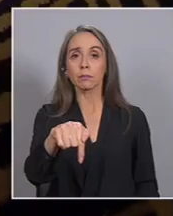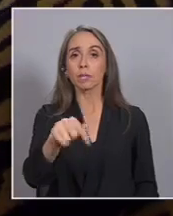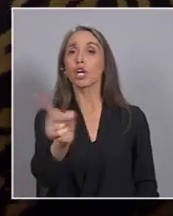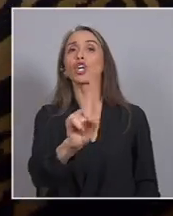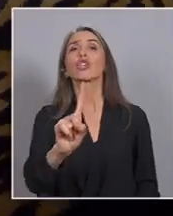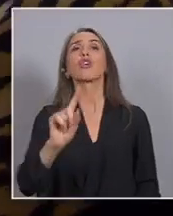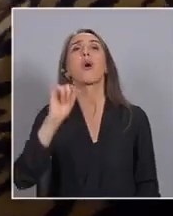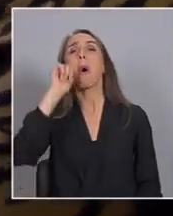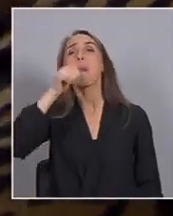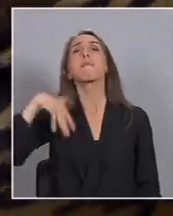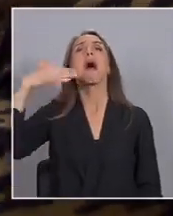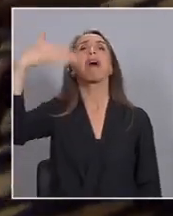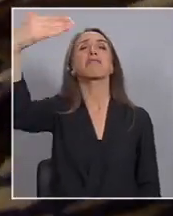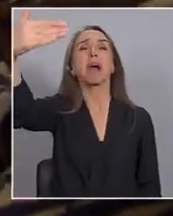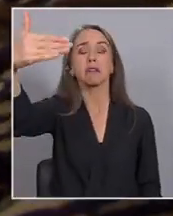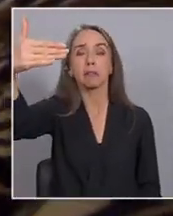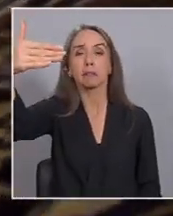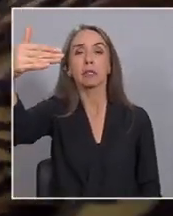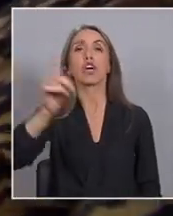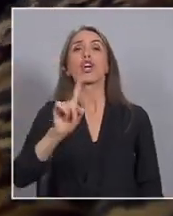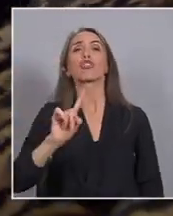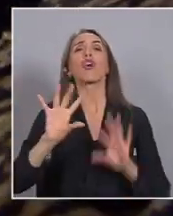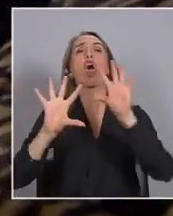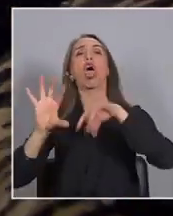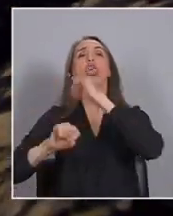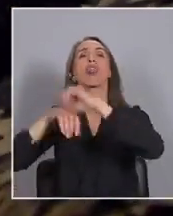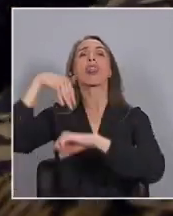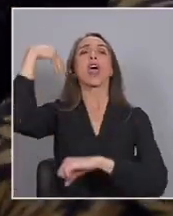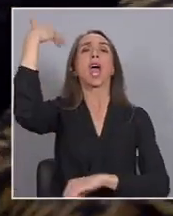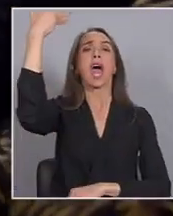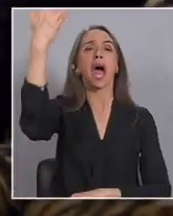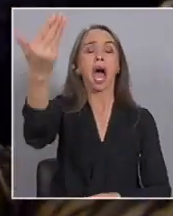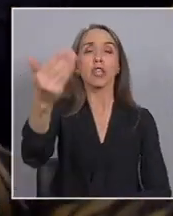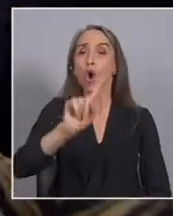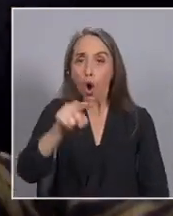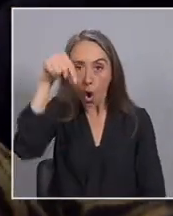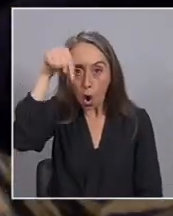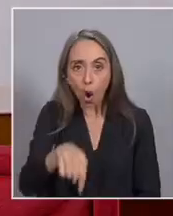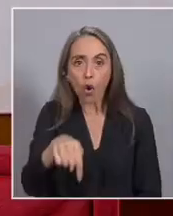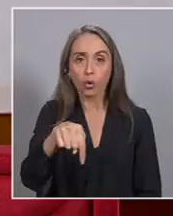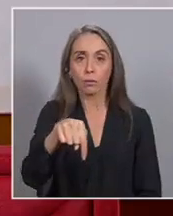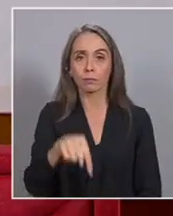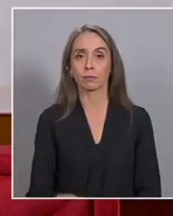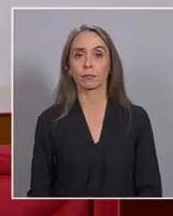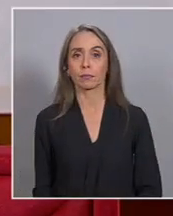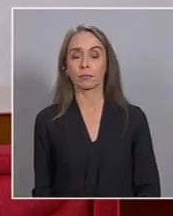no mañana, no en 10 años más, hoy,